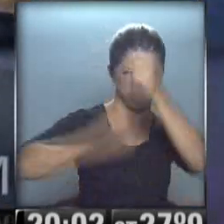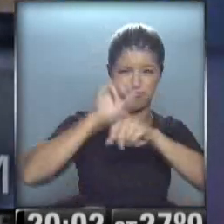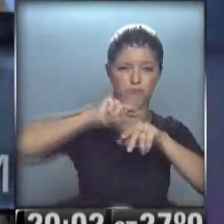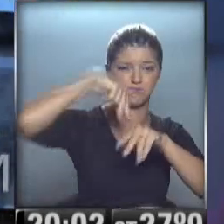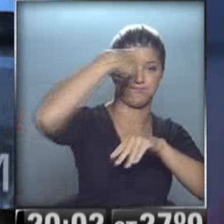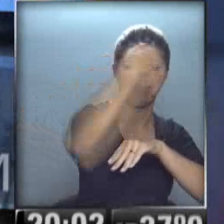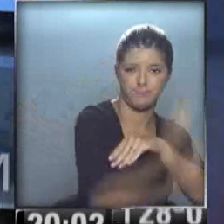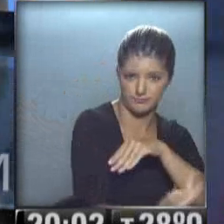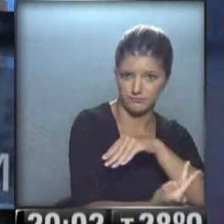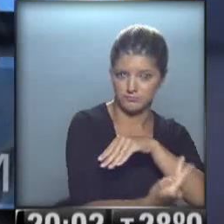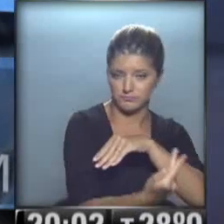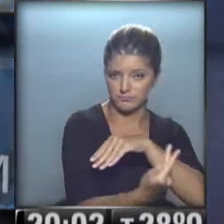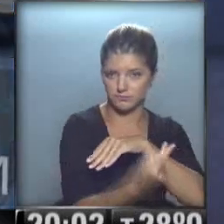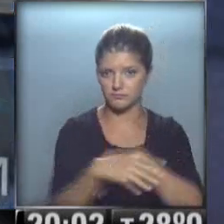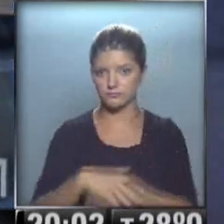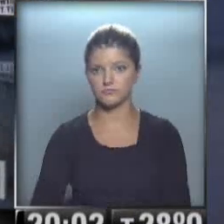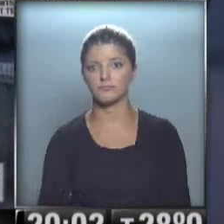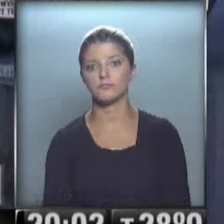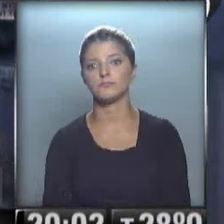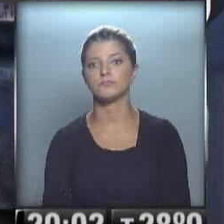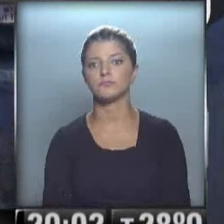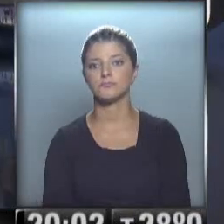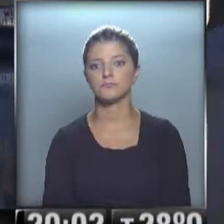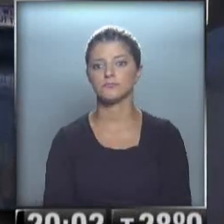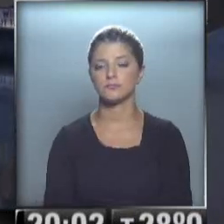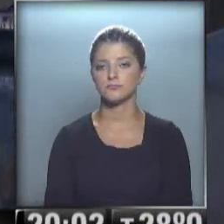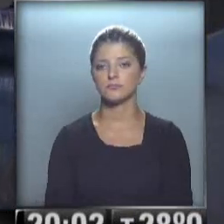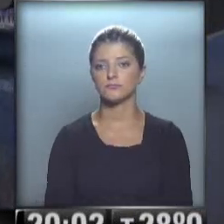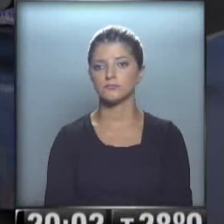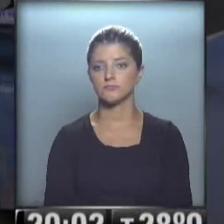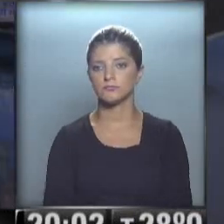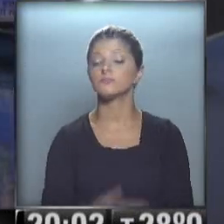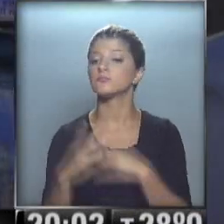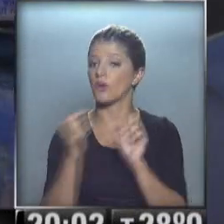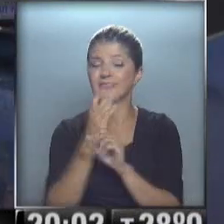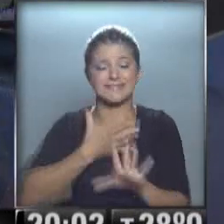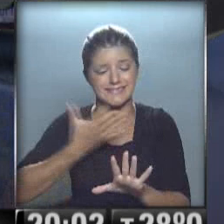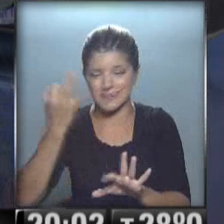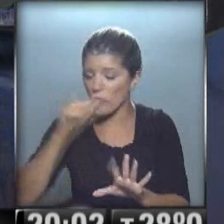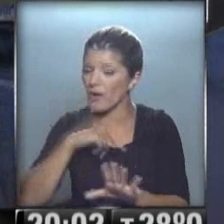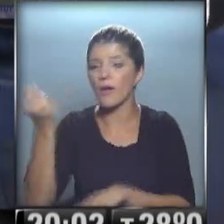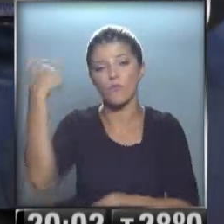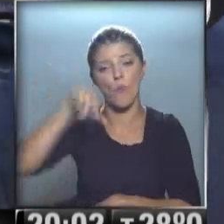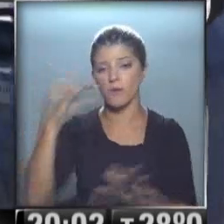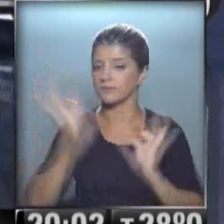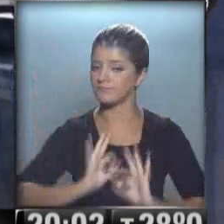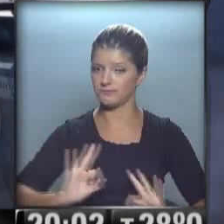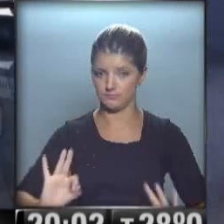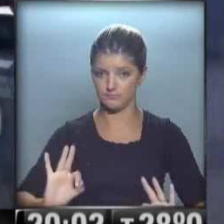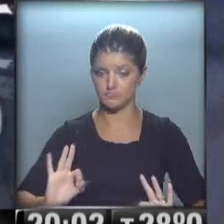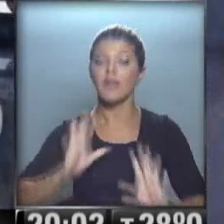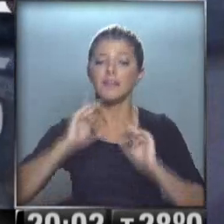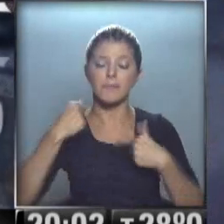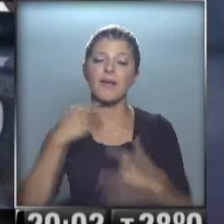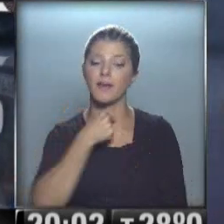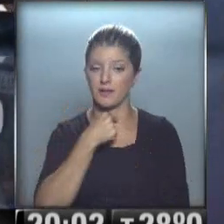intentó pasar por el piquete. Todavía estoy optimista de que volverán sanos y salvos. Y deseamos